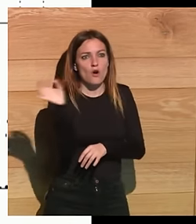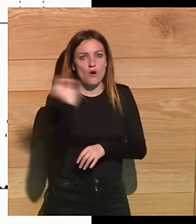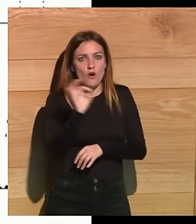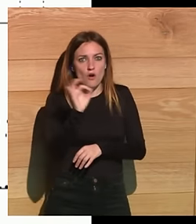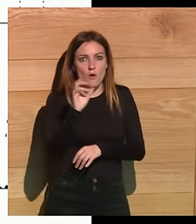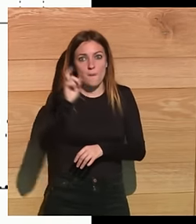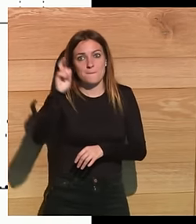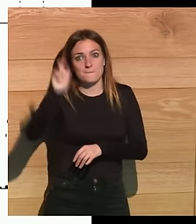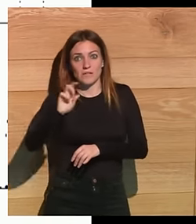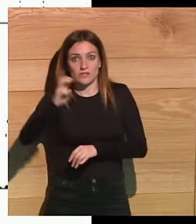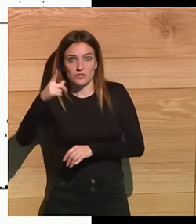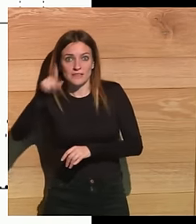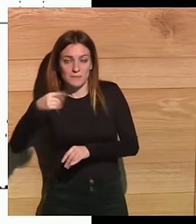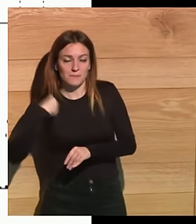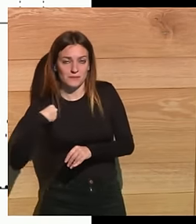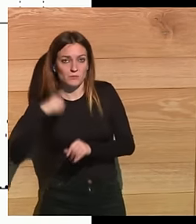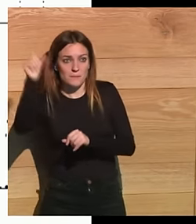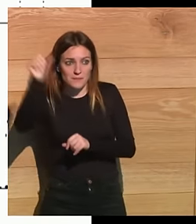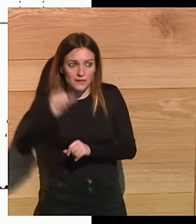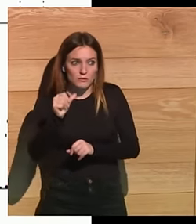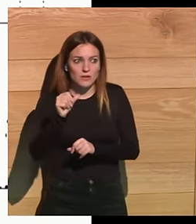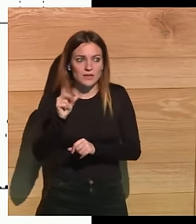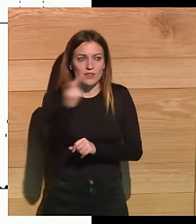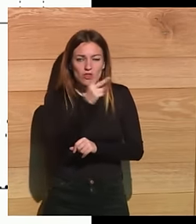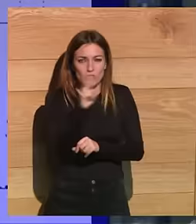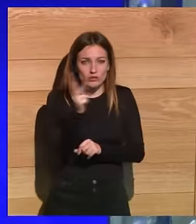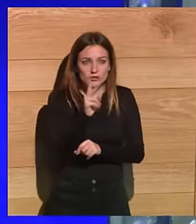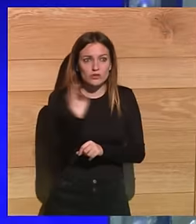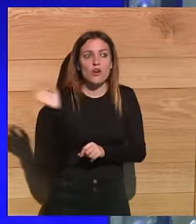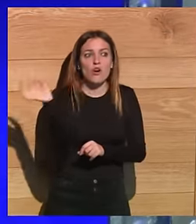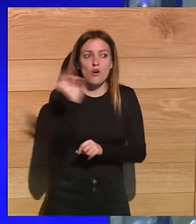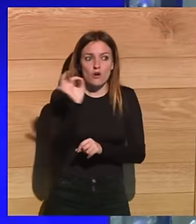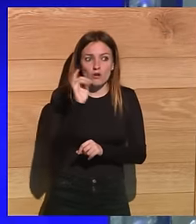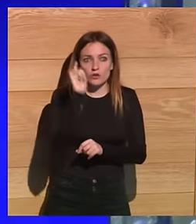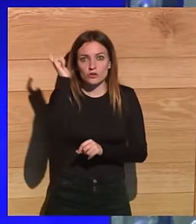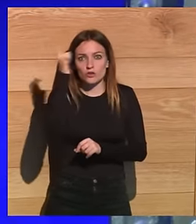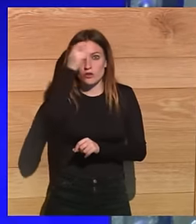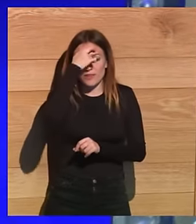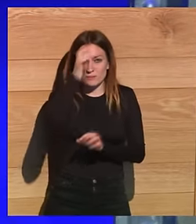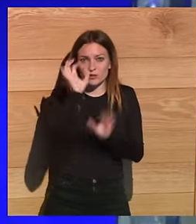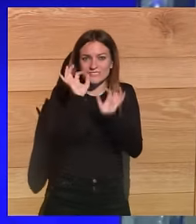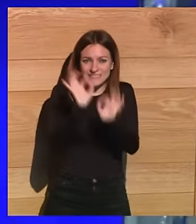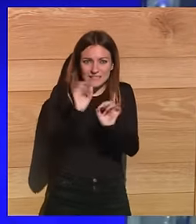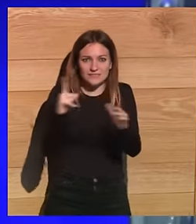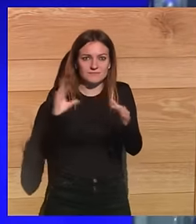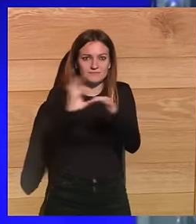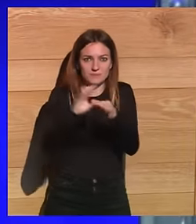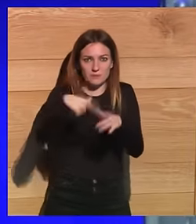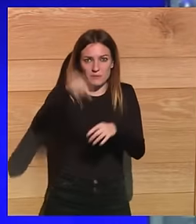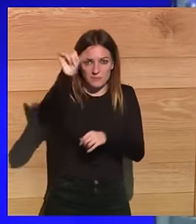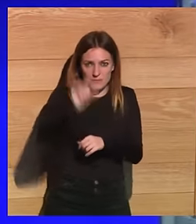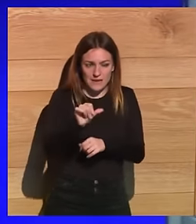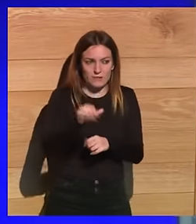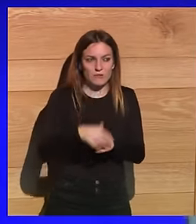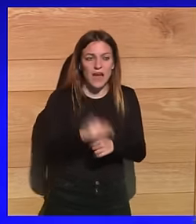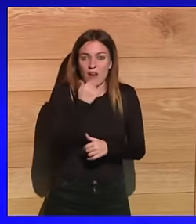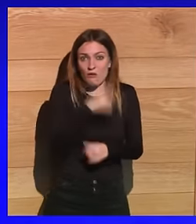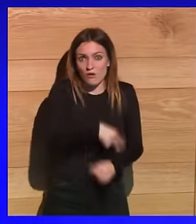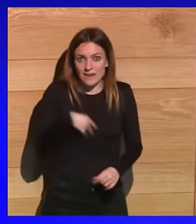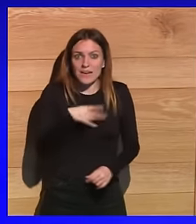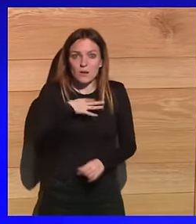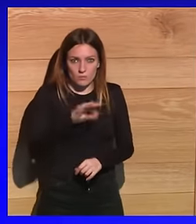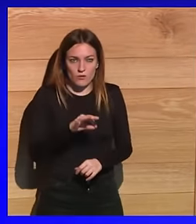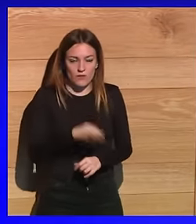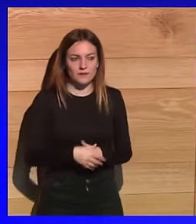o Yoda, y de esta manera Yoda te hace pensar en Luke Skywalker, o el concepto es el Jedi, y es un concepto más general, pero desde